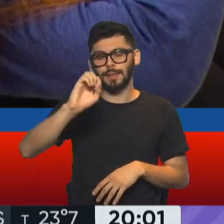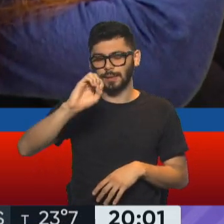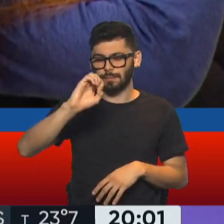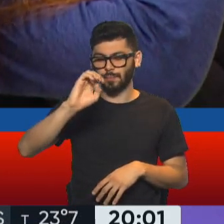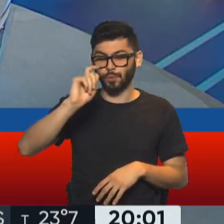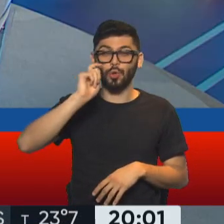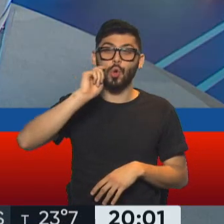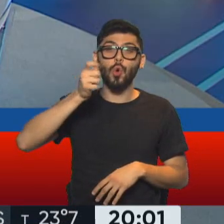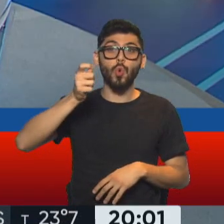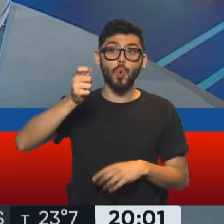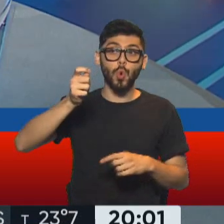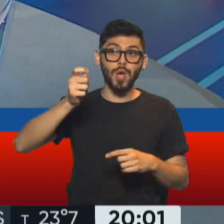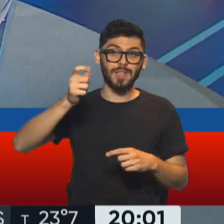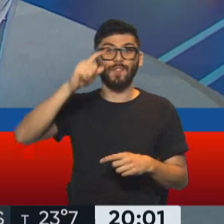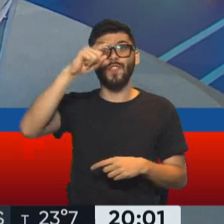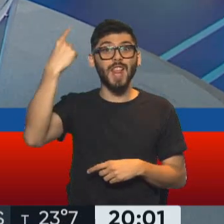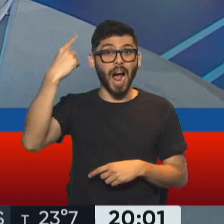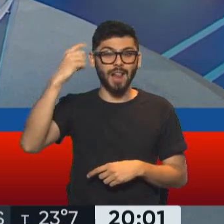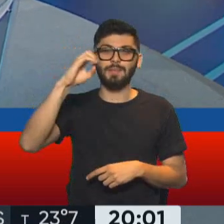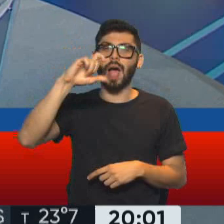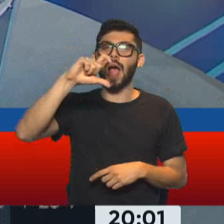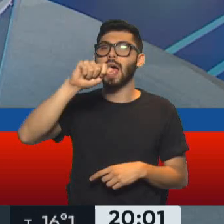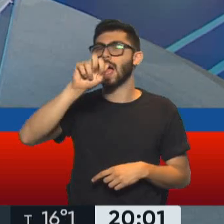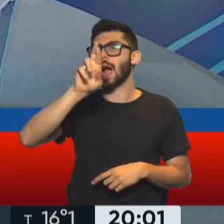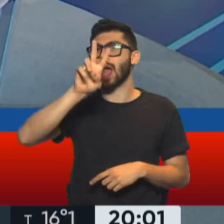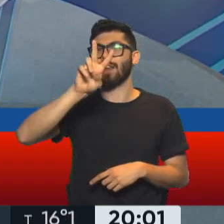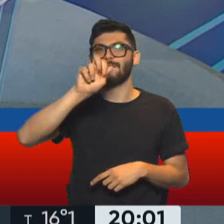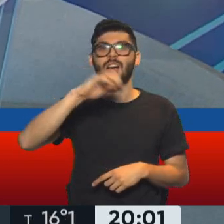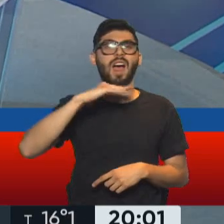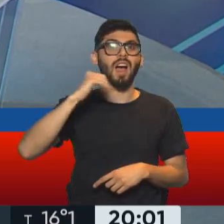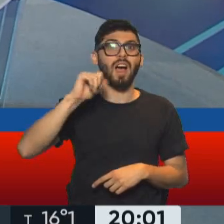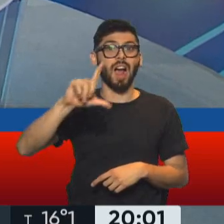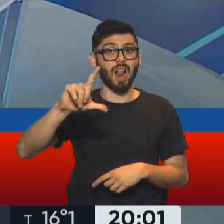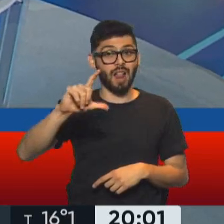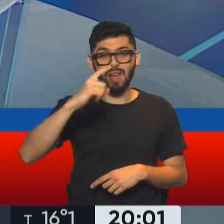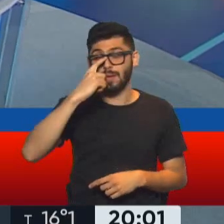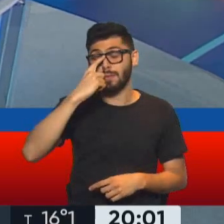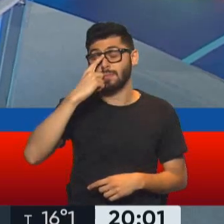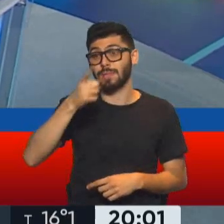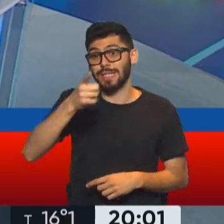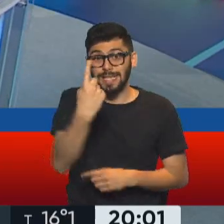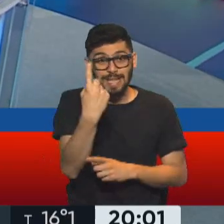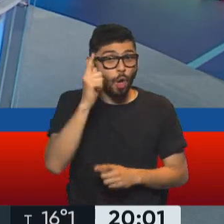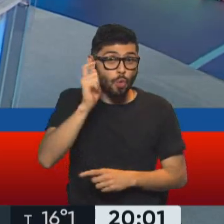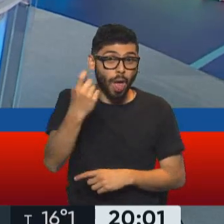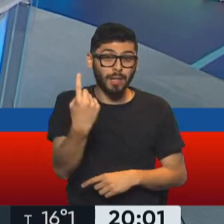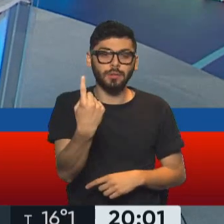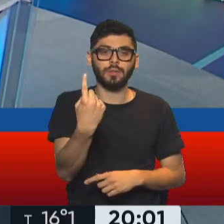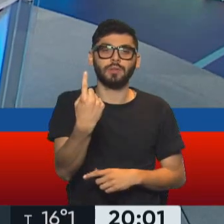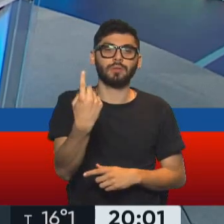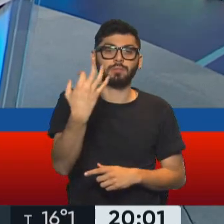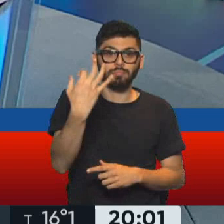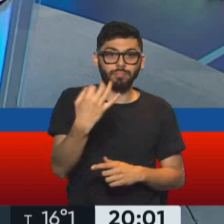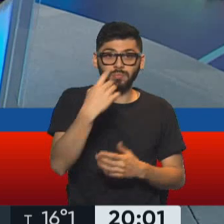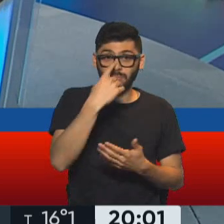juez subrogante federal, Fernando Carvajal, ese juez que sacó todos